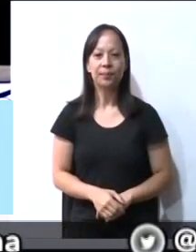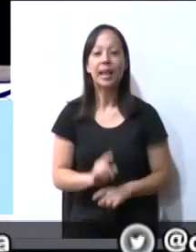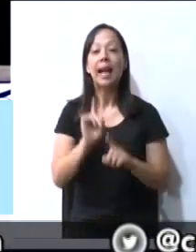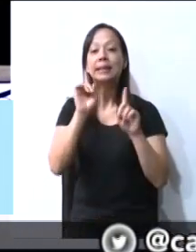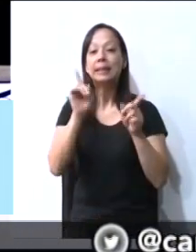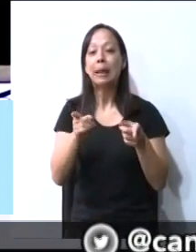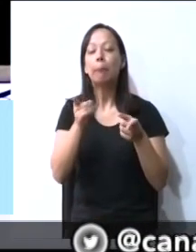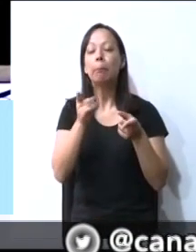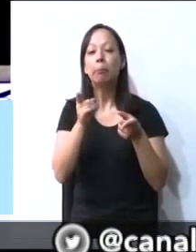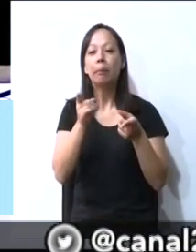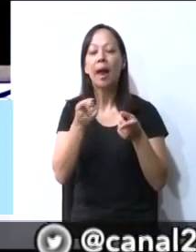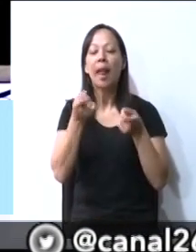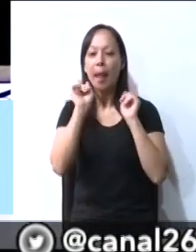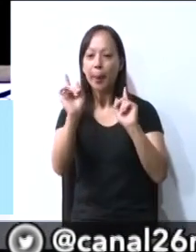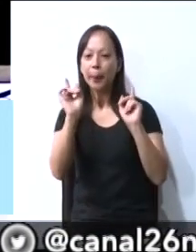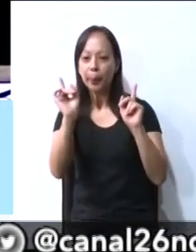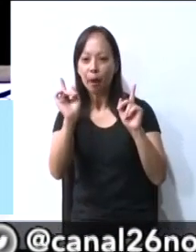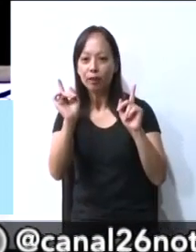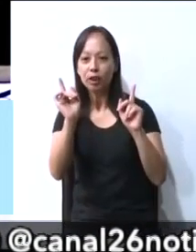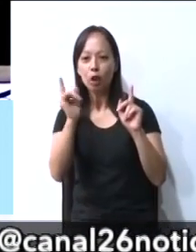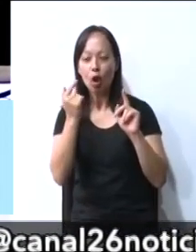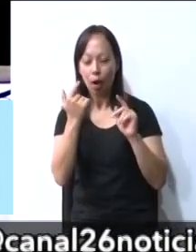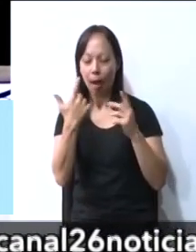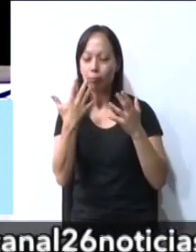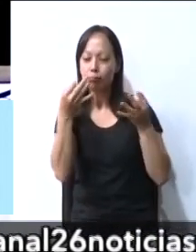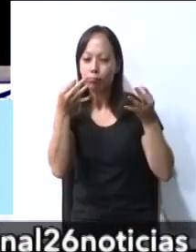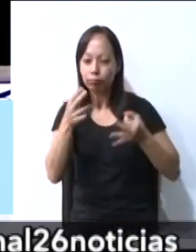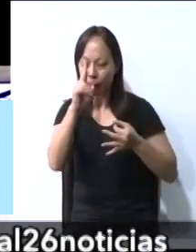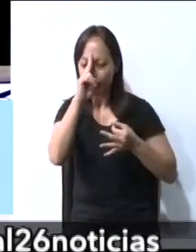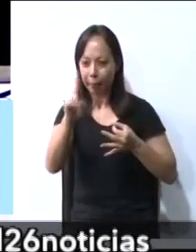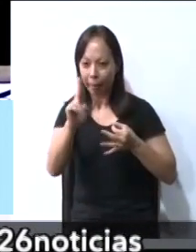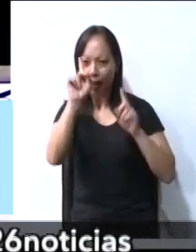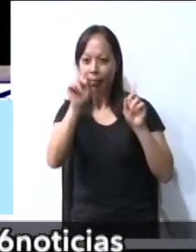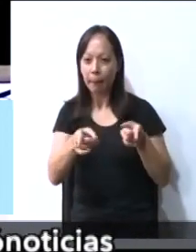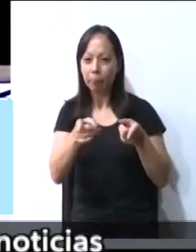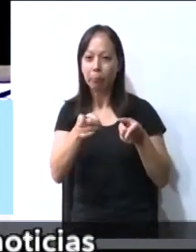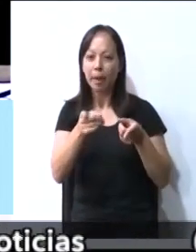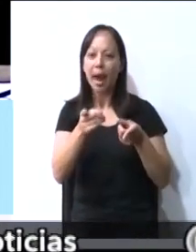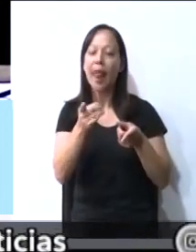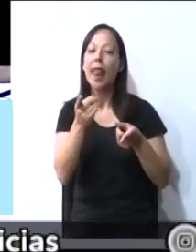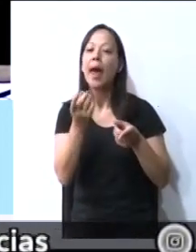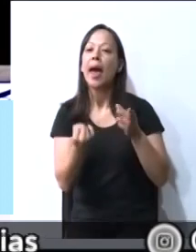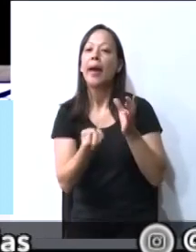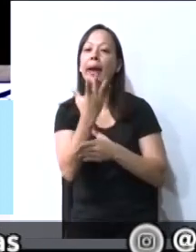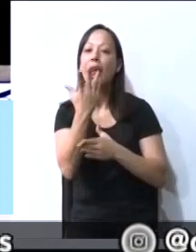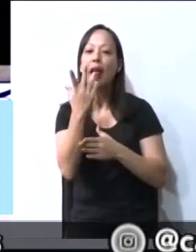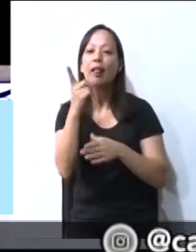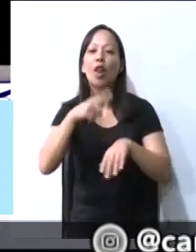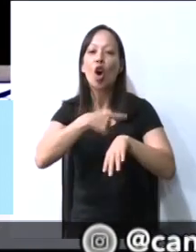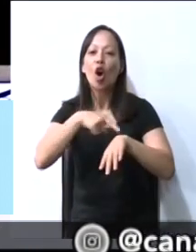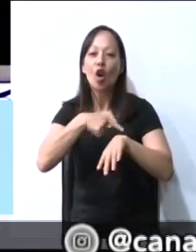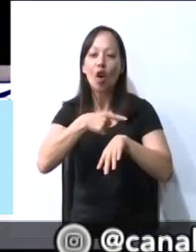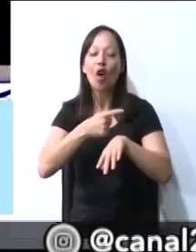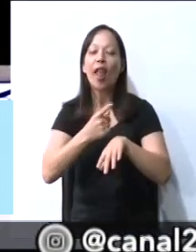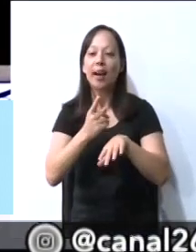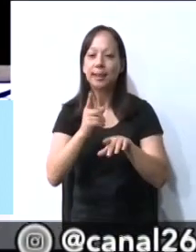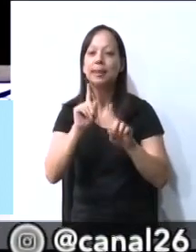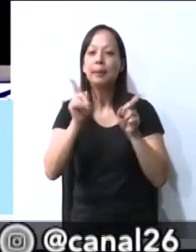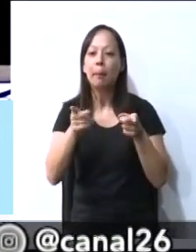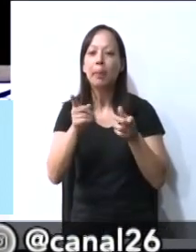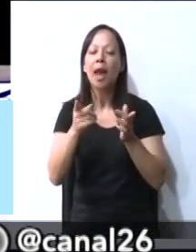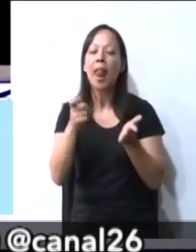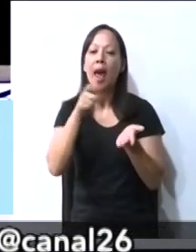Reconocimos a los docentes aumentando sus horas de capacitación, creando la Universidad de la Ciudad y reformando el Estatuto del Docente para